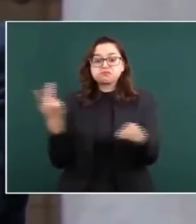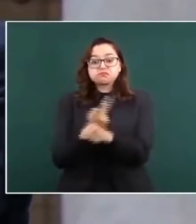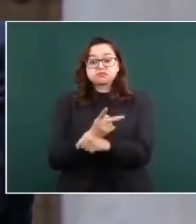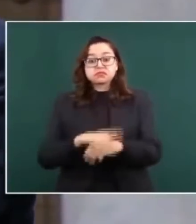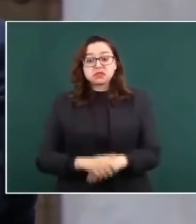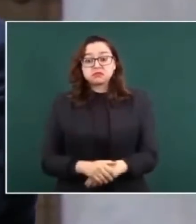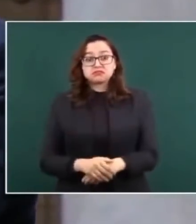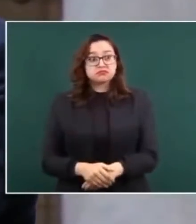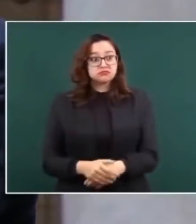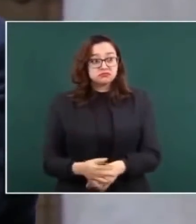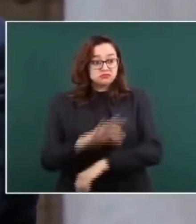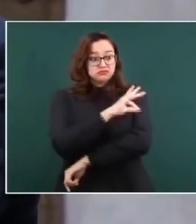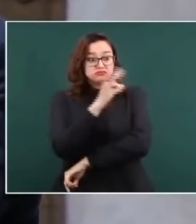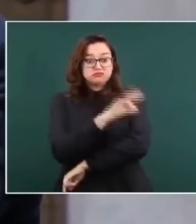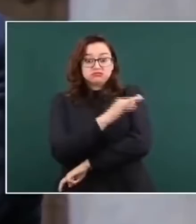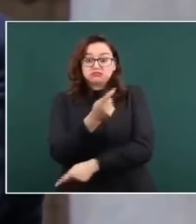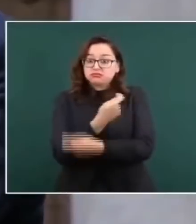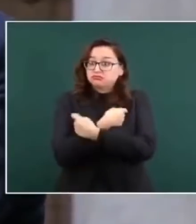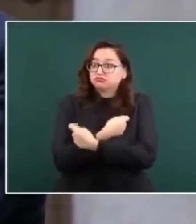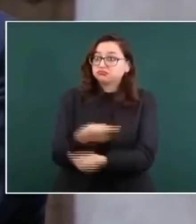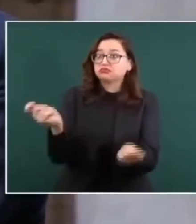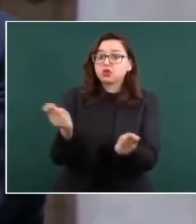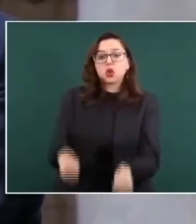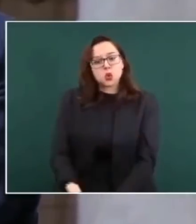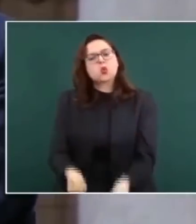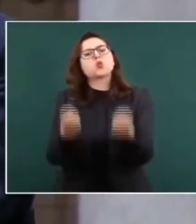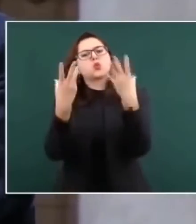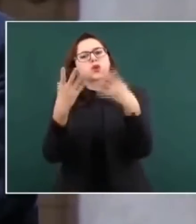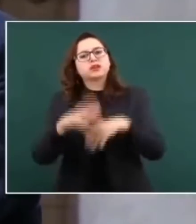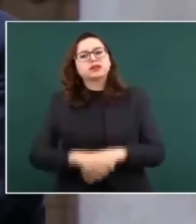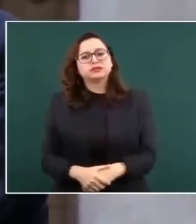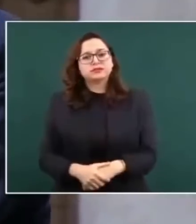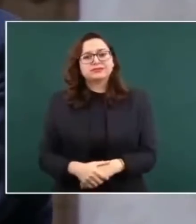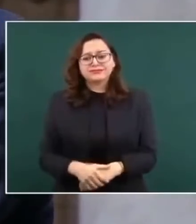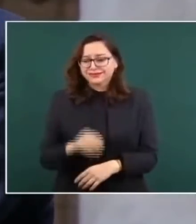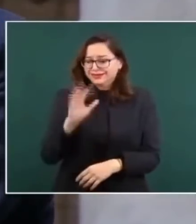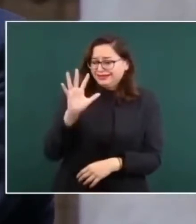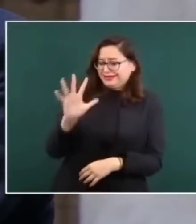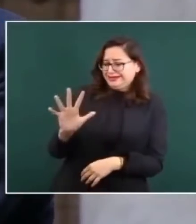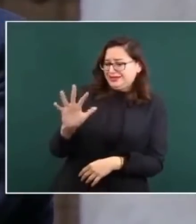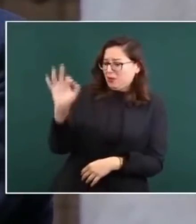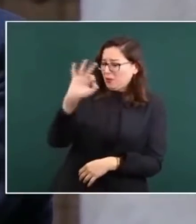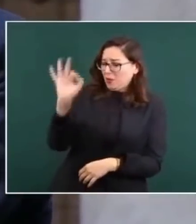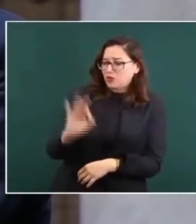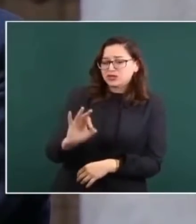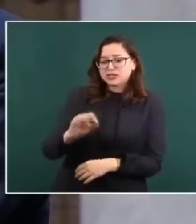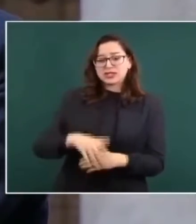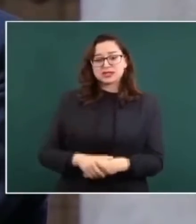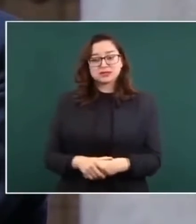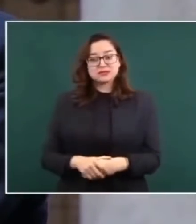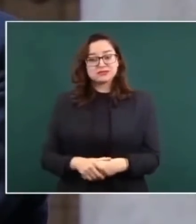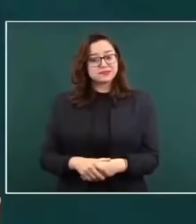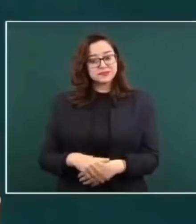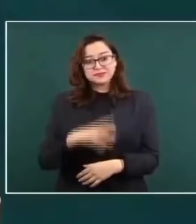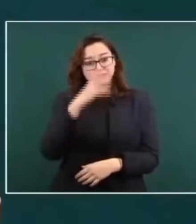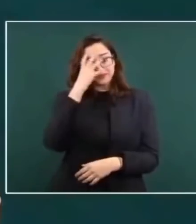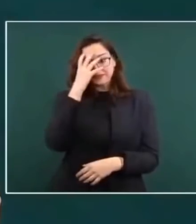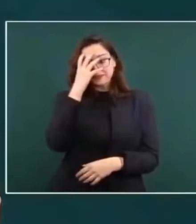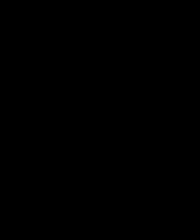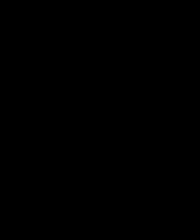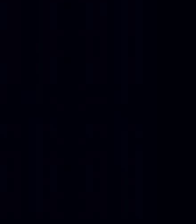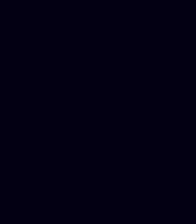por ciento de todas las vacunas aplicadas es una vergüenza